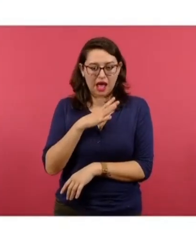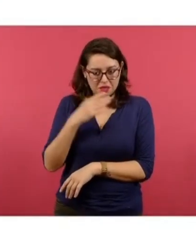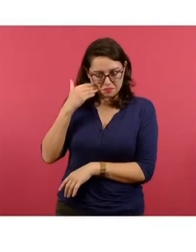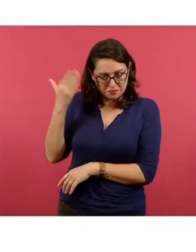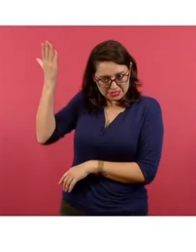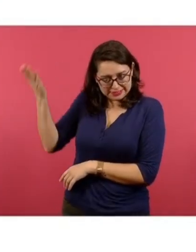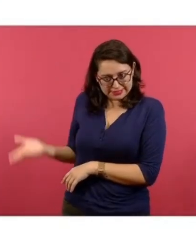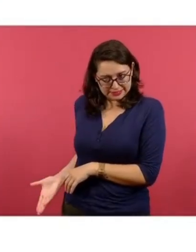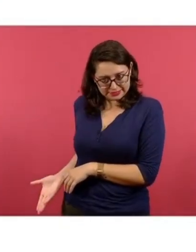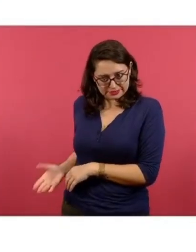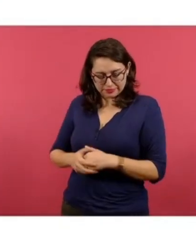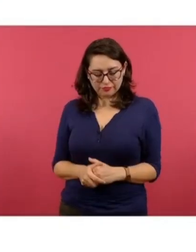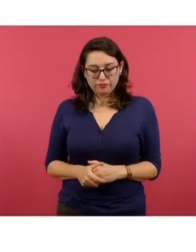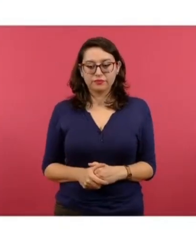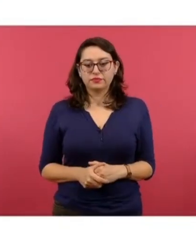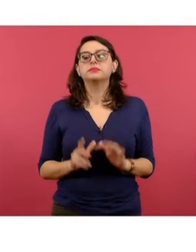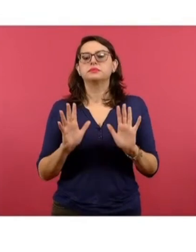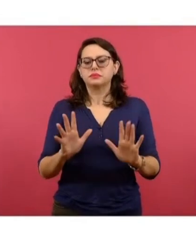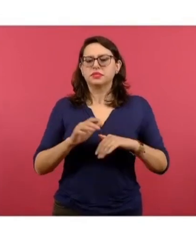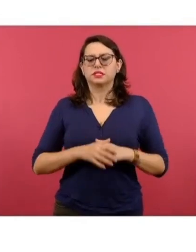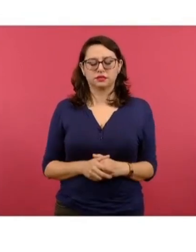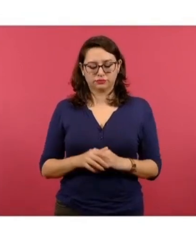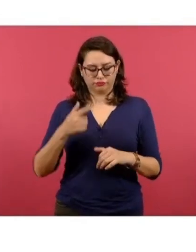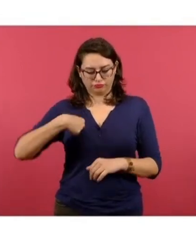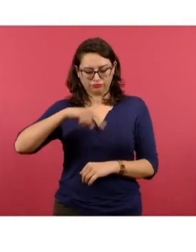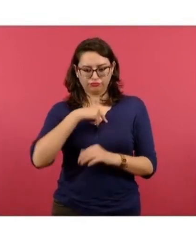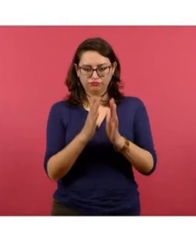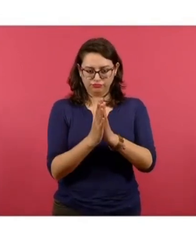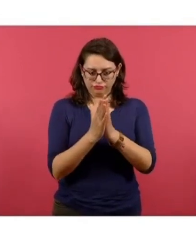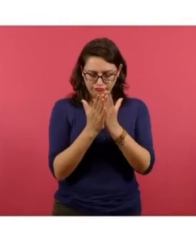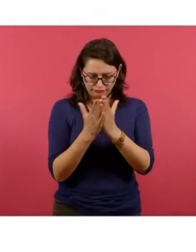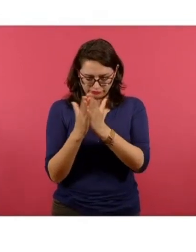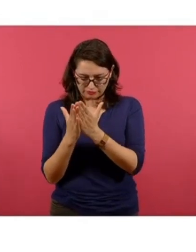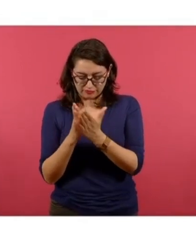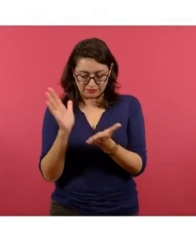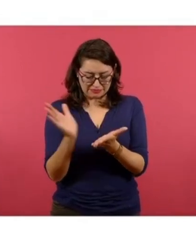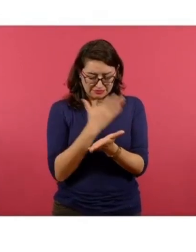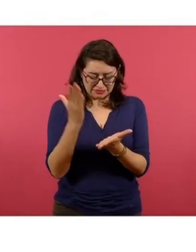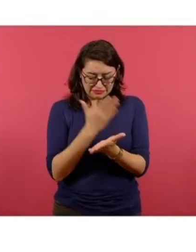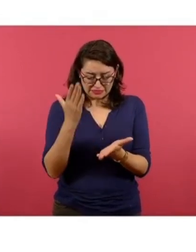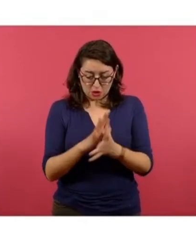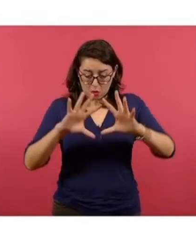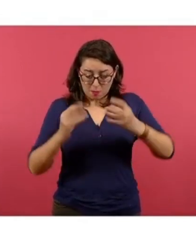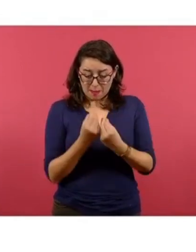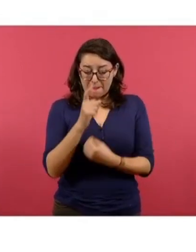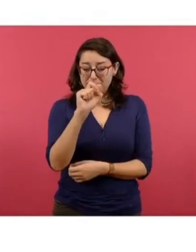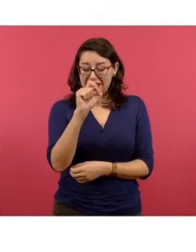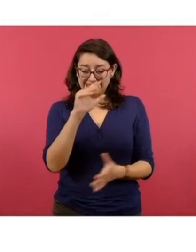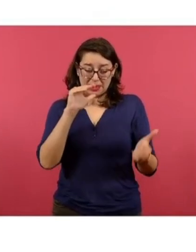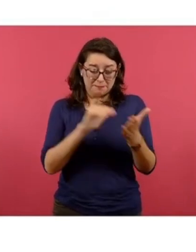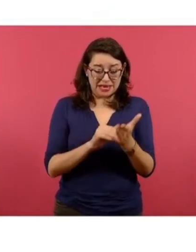Y digamos que tuviéramos nosotros 20 áreas de oportunidad a lo largo de toda la familia, de estas 20,576,